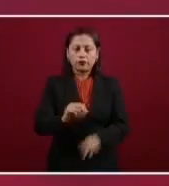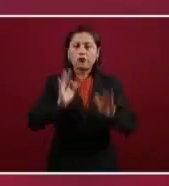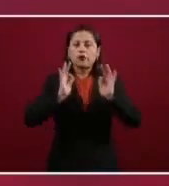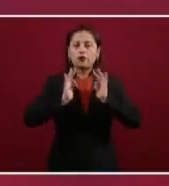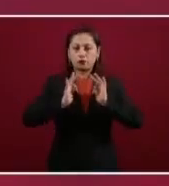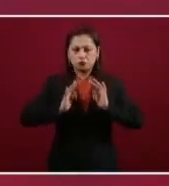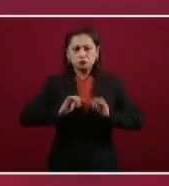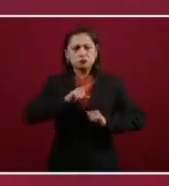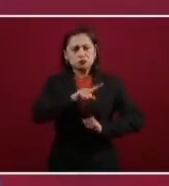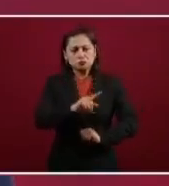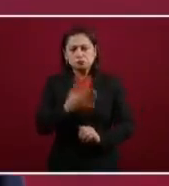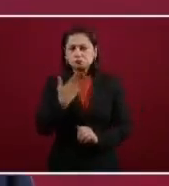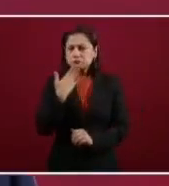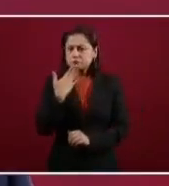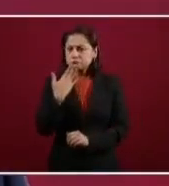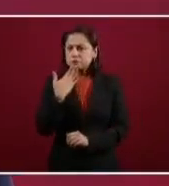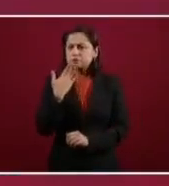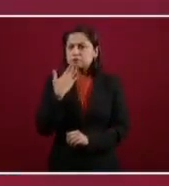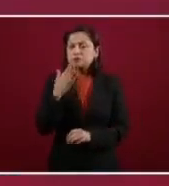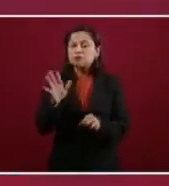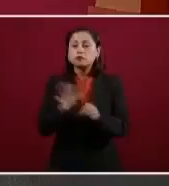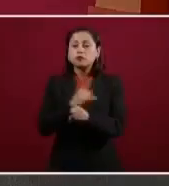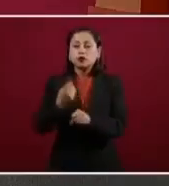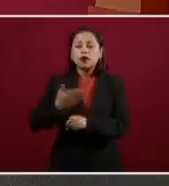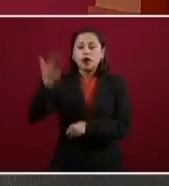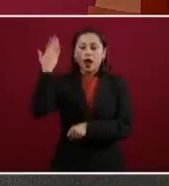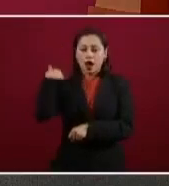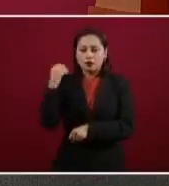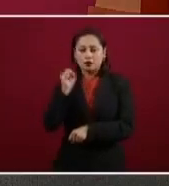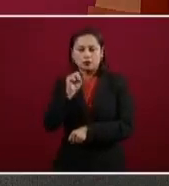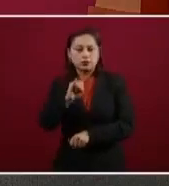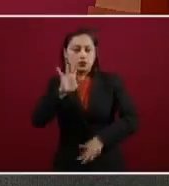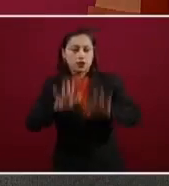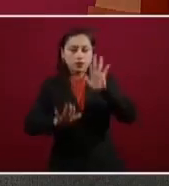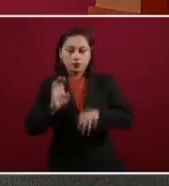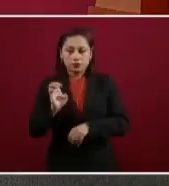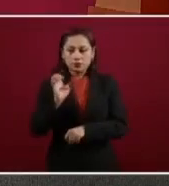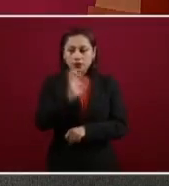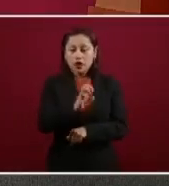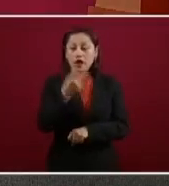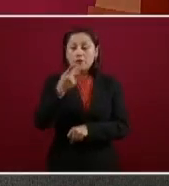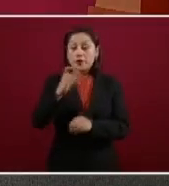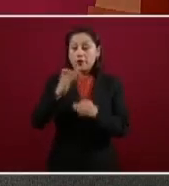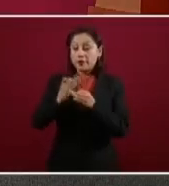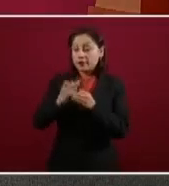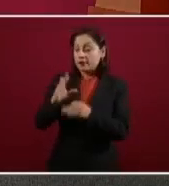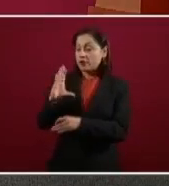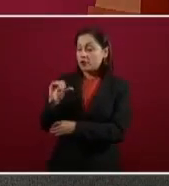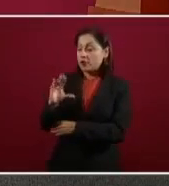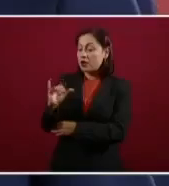como se ha hecho y además hay un acuerdo con la concanaco